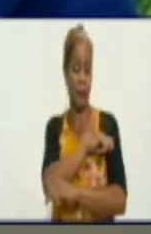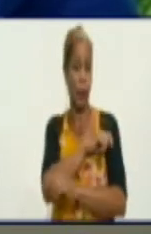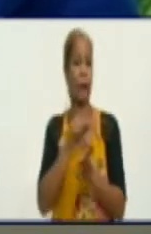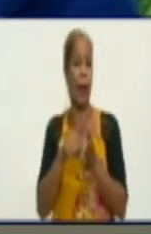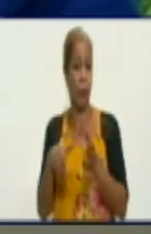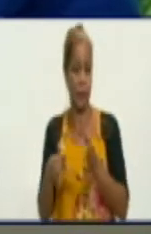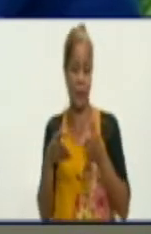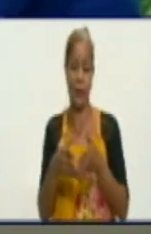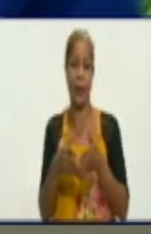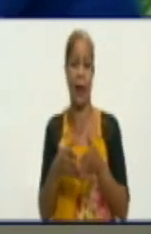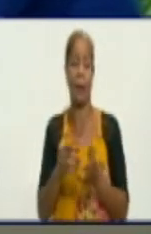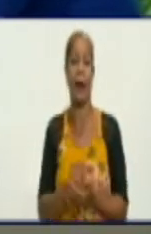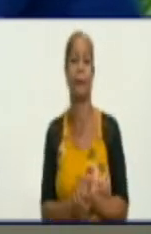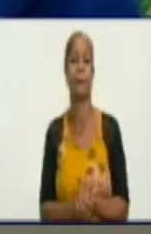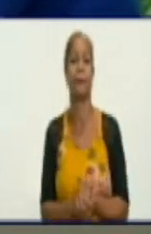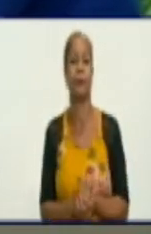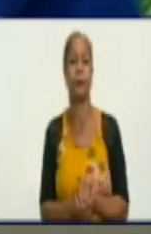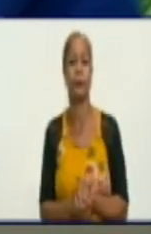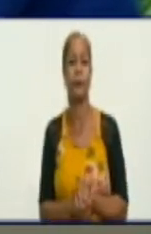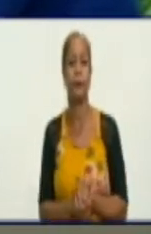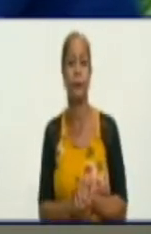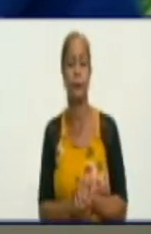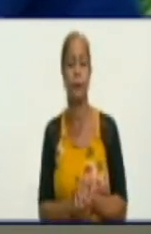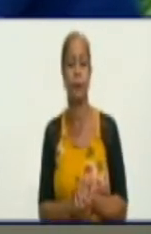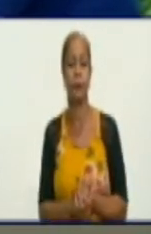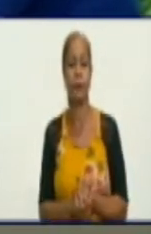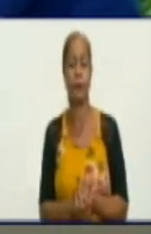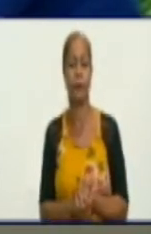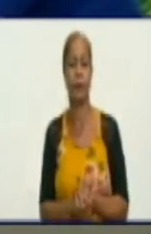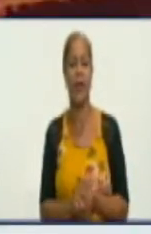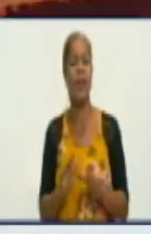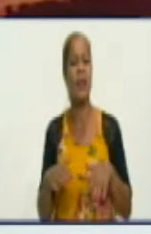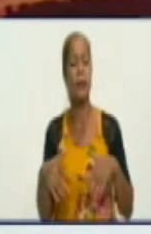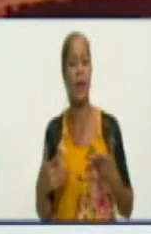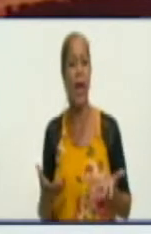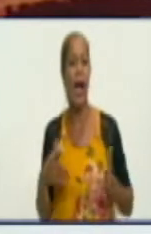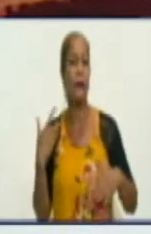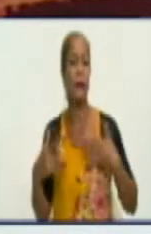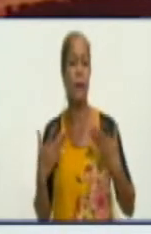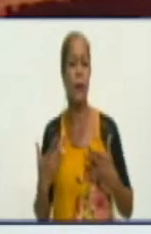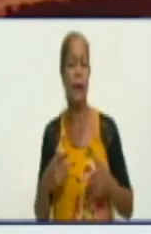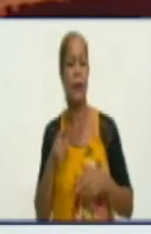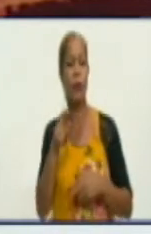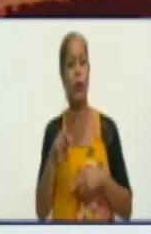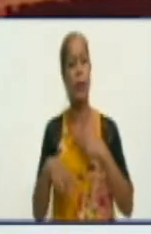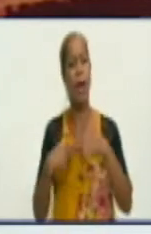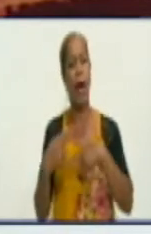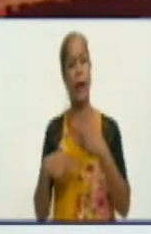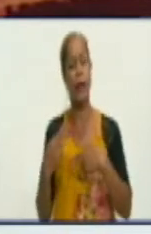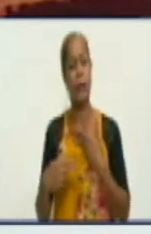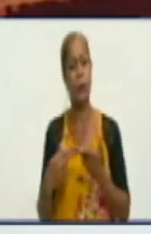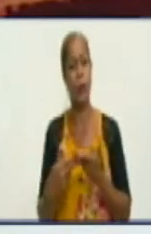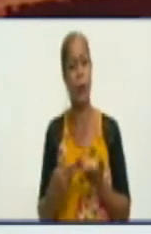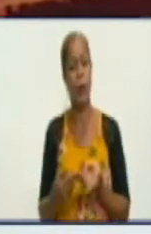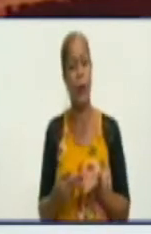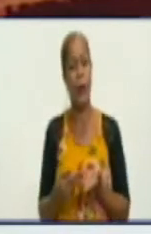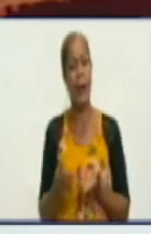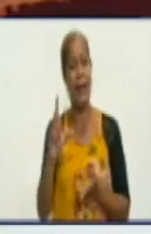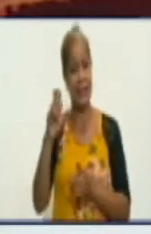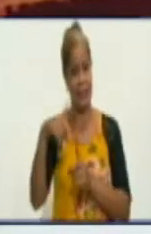a la población en general. Alberto, ¿qué actividades específicamente está realizando el sindicato